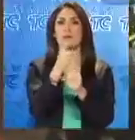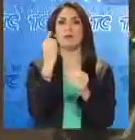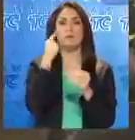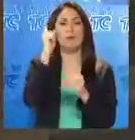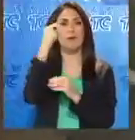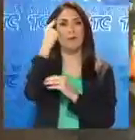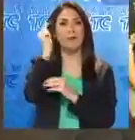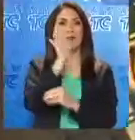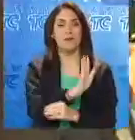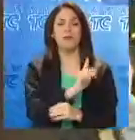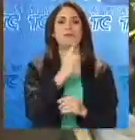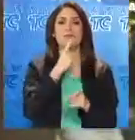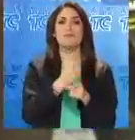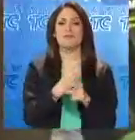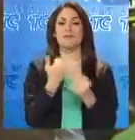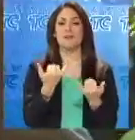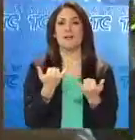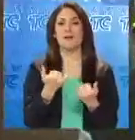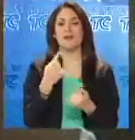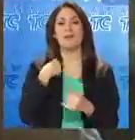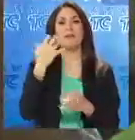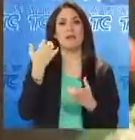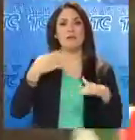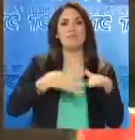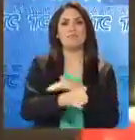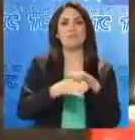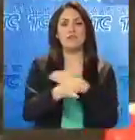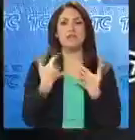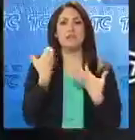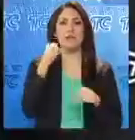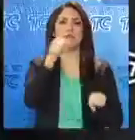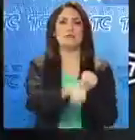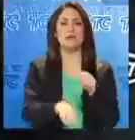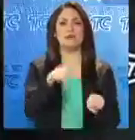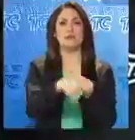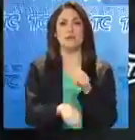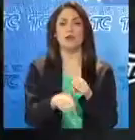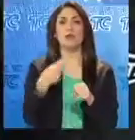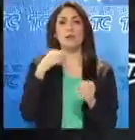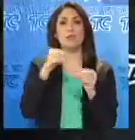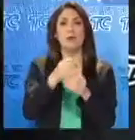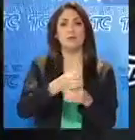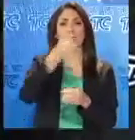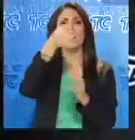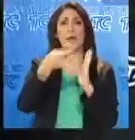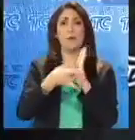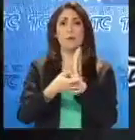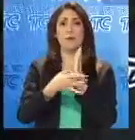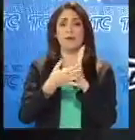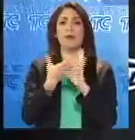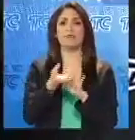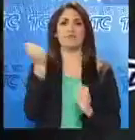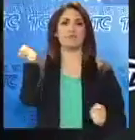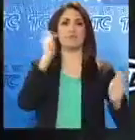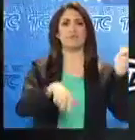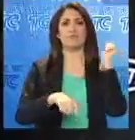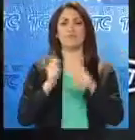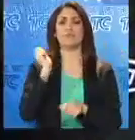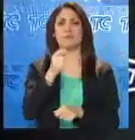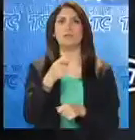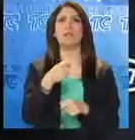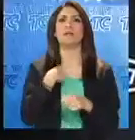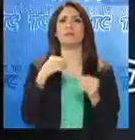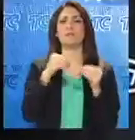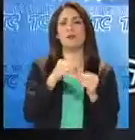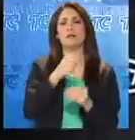Gobierno al que los manifestantes quisieron ingresar ocasionando caos. Lanzaron botellas de vidrio llenas de, sería de